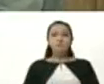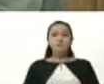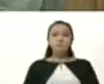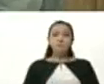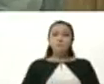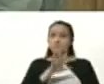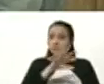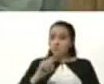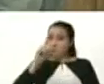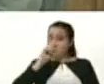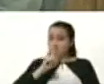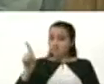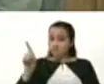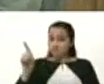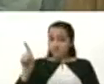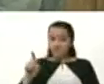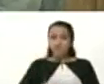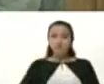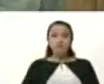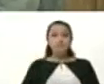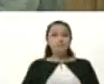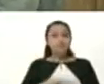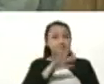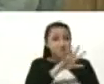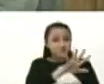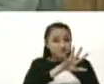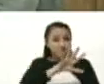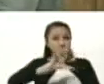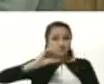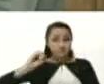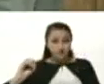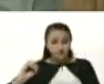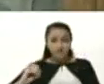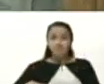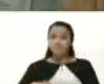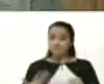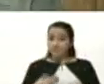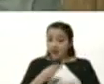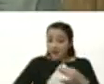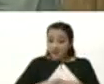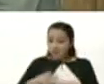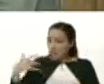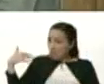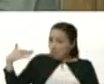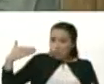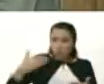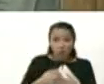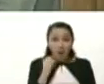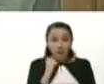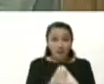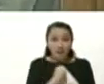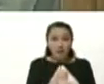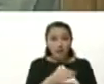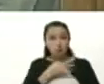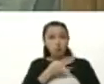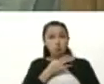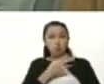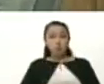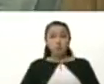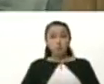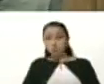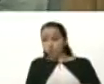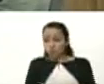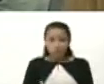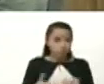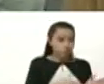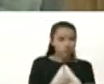Tenemos 50 años. 50 años haciendo lo que nos gusta. No nos hemos desviado de eso,